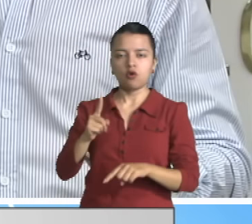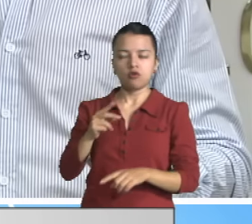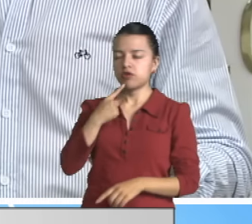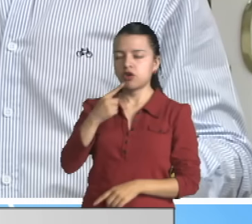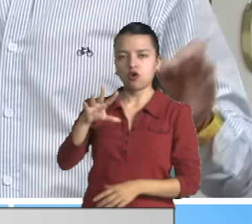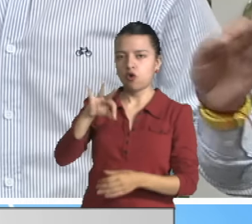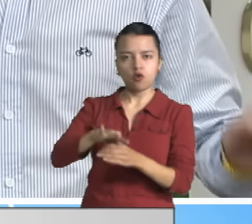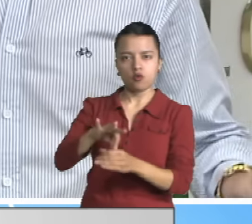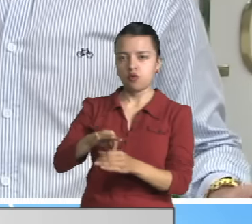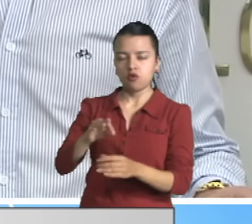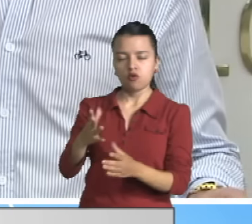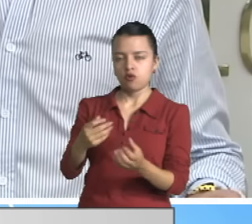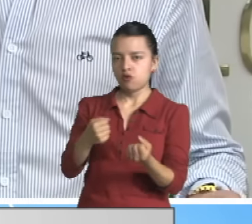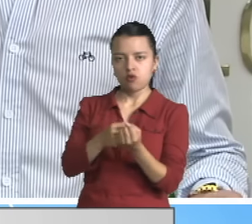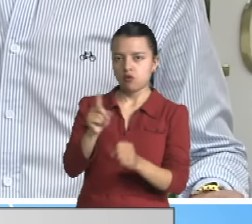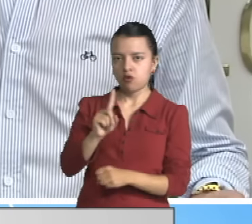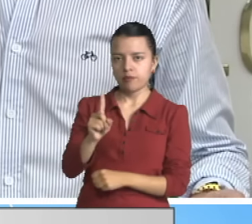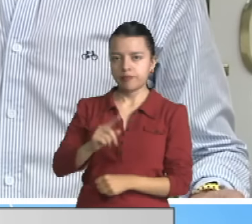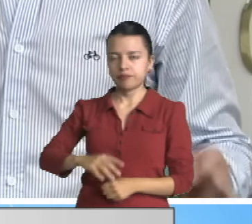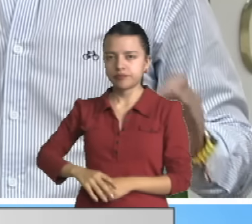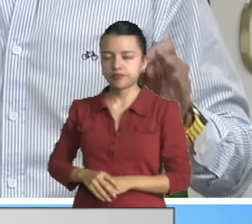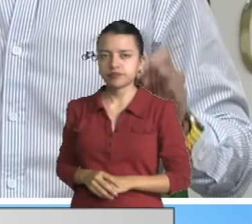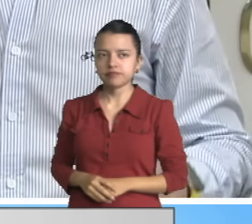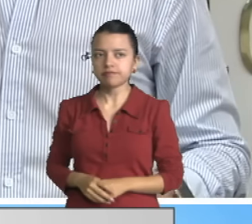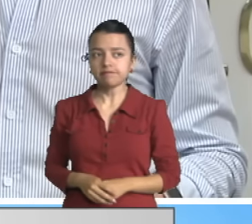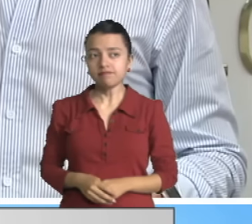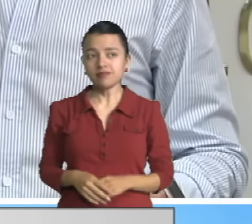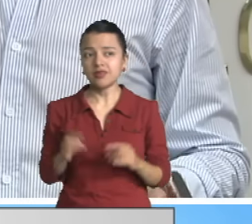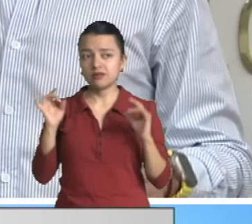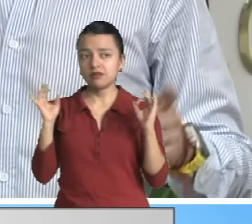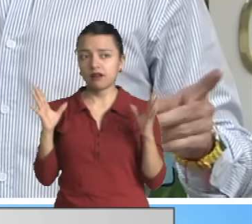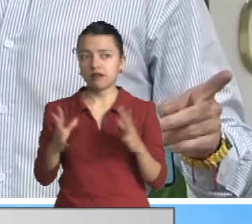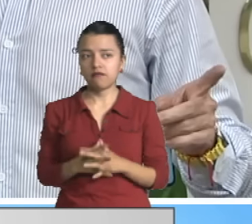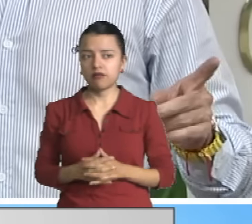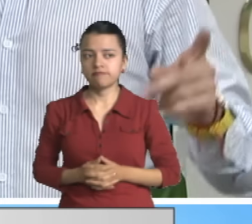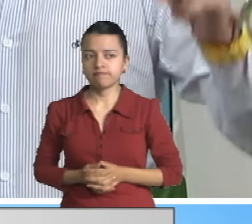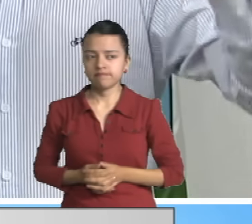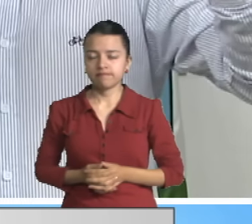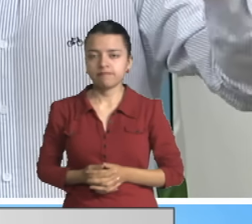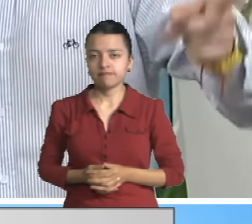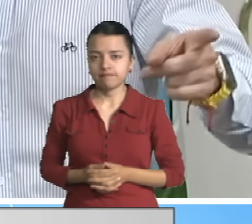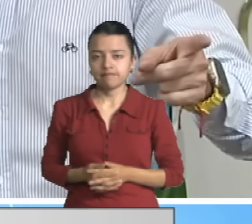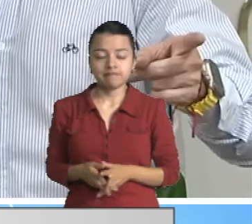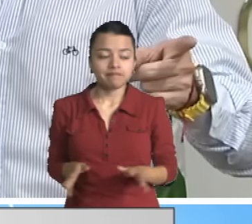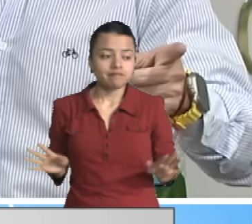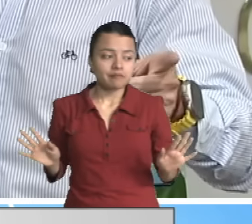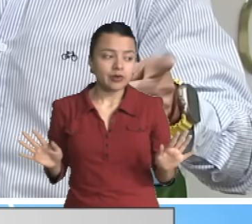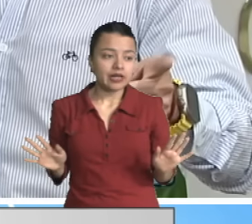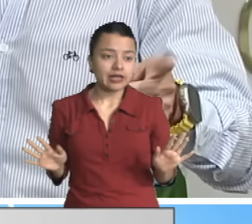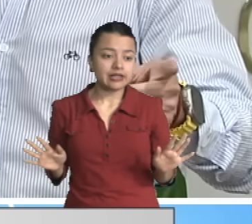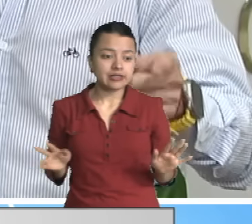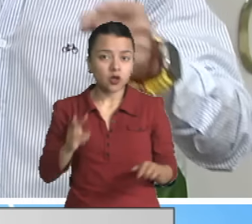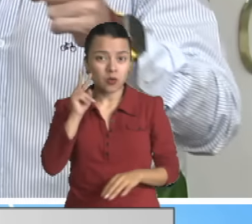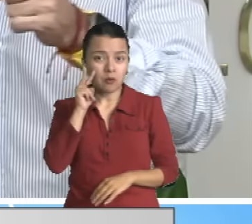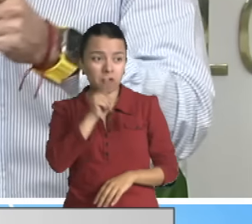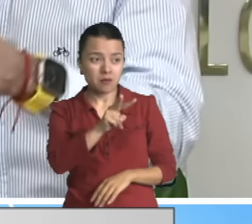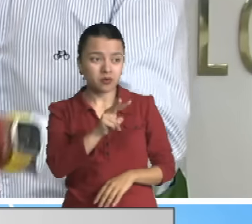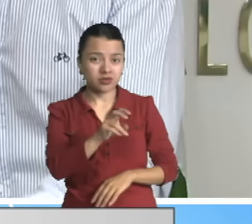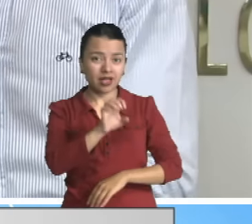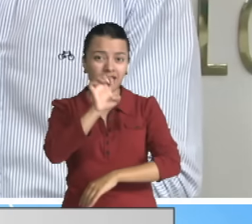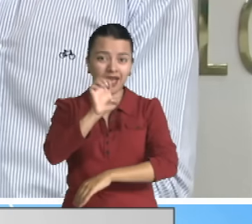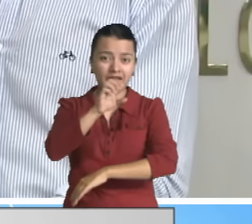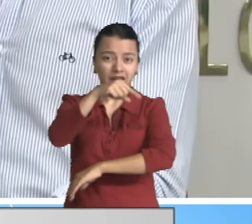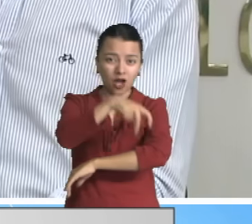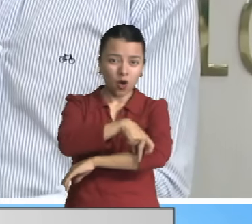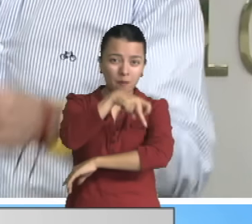ISA a los que se robaron a Medellín. Eso es gravísimo. Y que no vaya a ser que así como están destruyendo Ecopetrol, que así como le